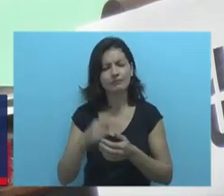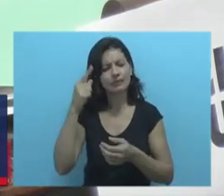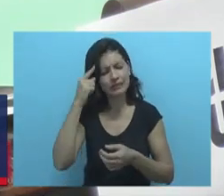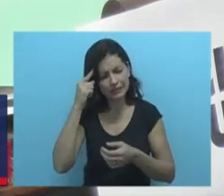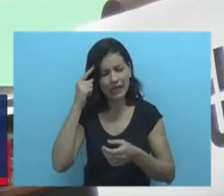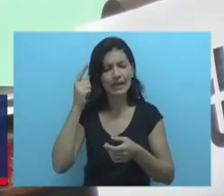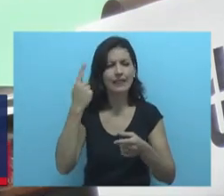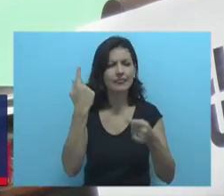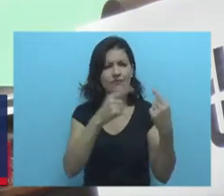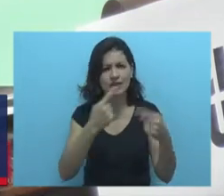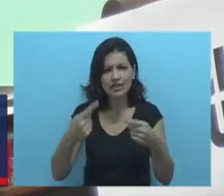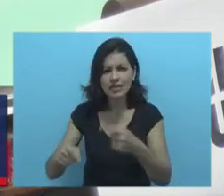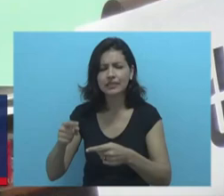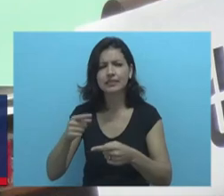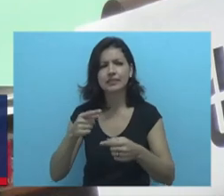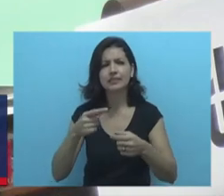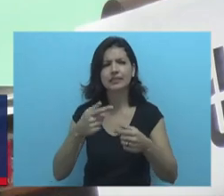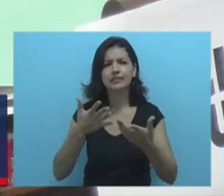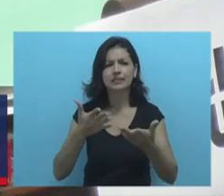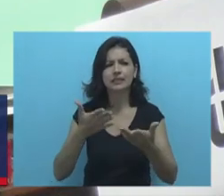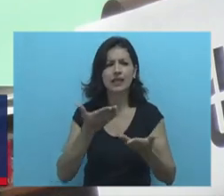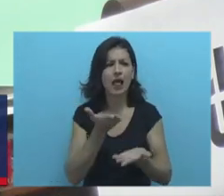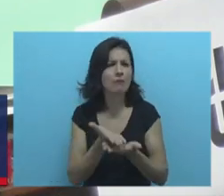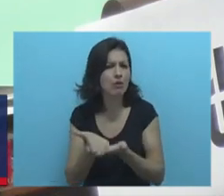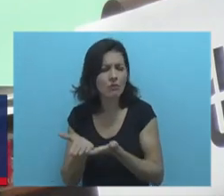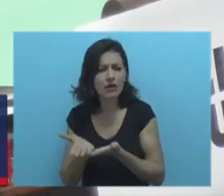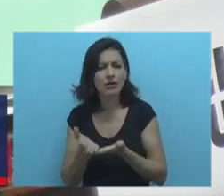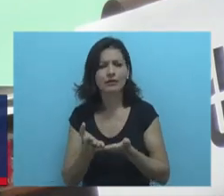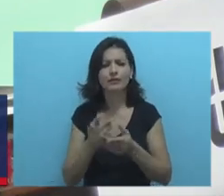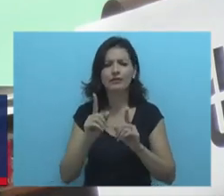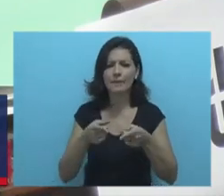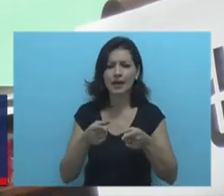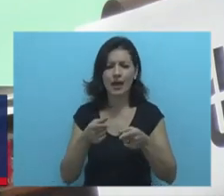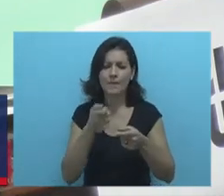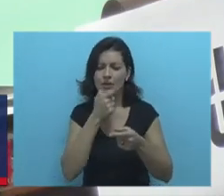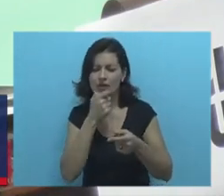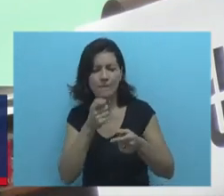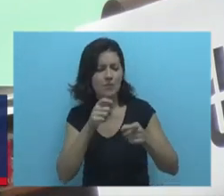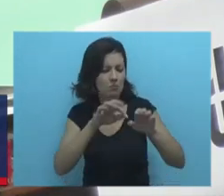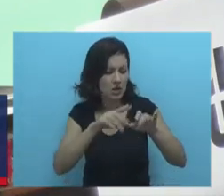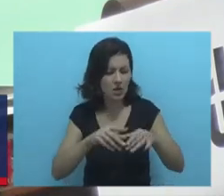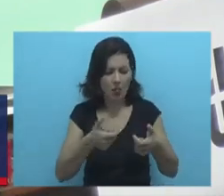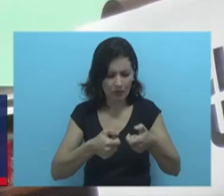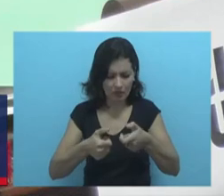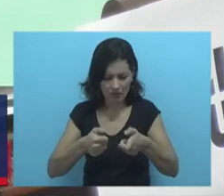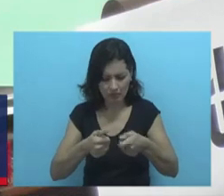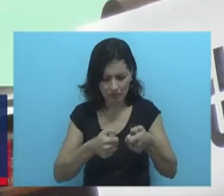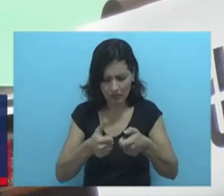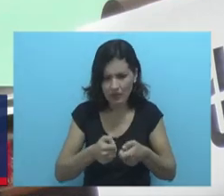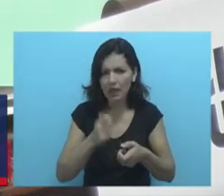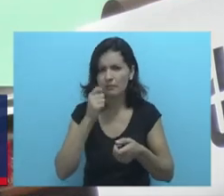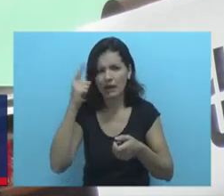de gobierno, en cada propuesta de gobierno, pero a la vez estar contestando cada mail, estar contestando